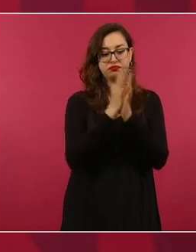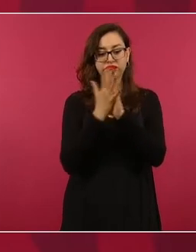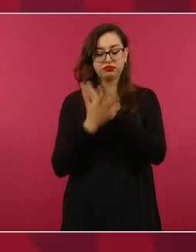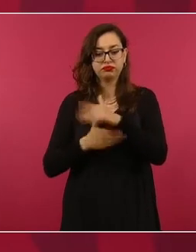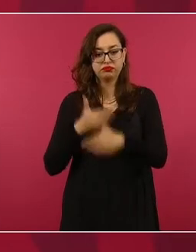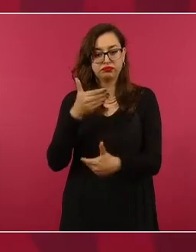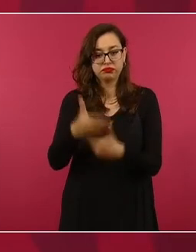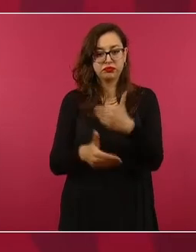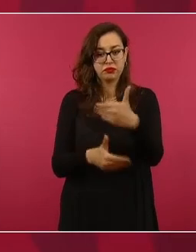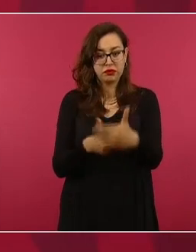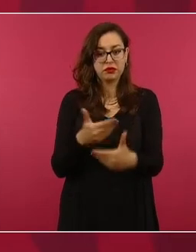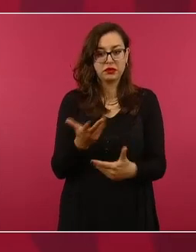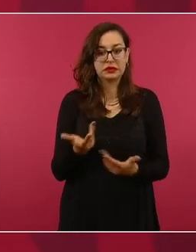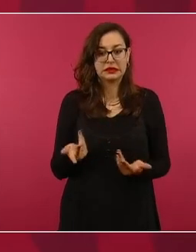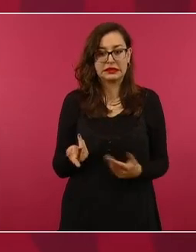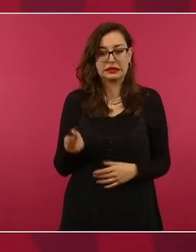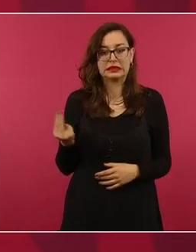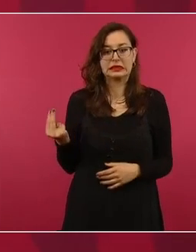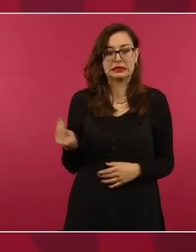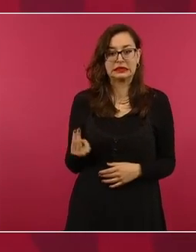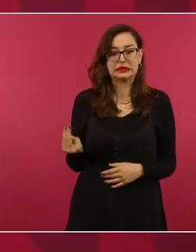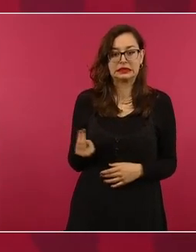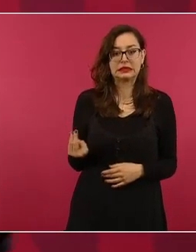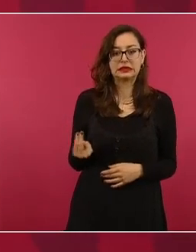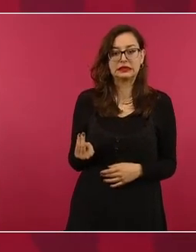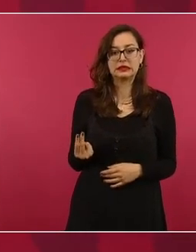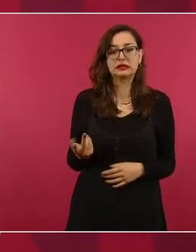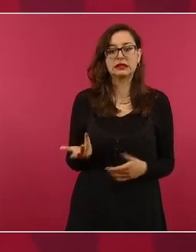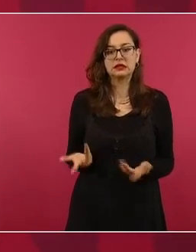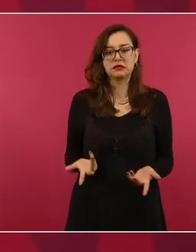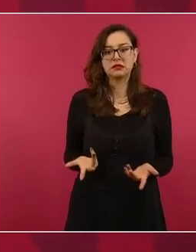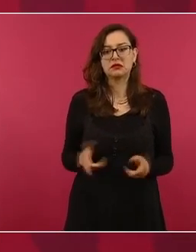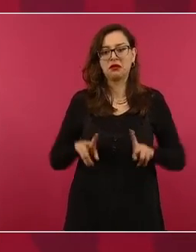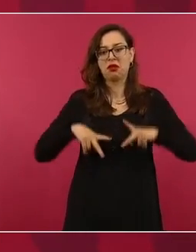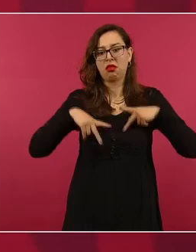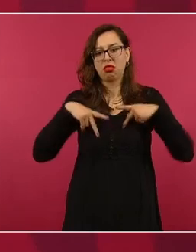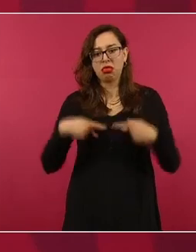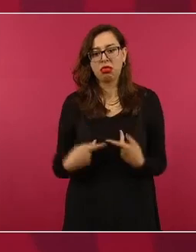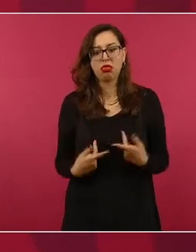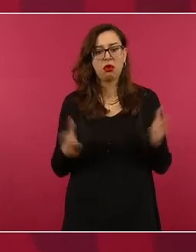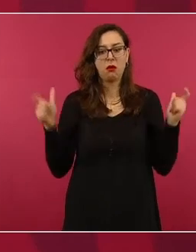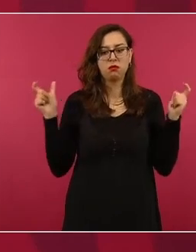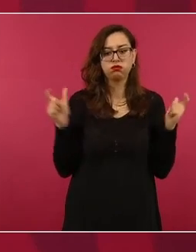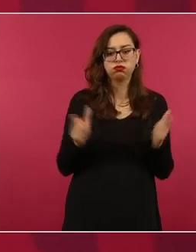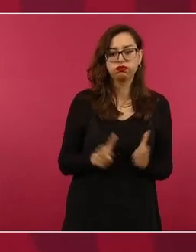y que no se debiliten.